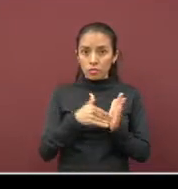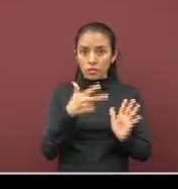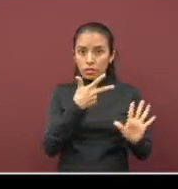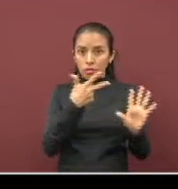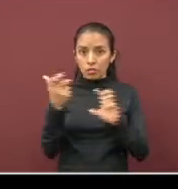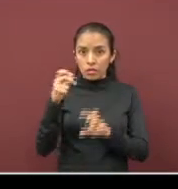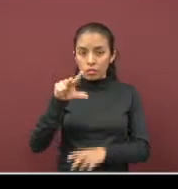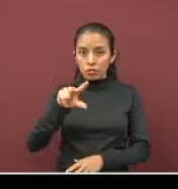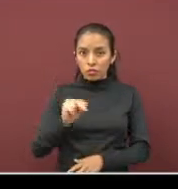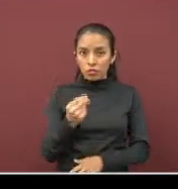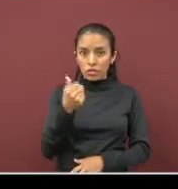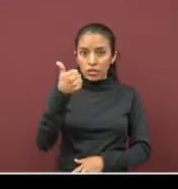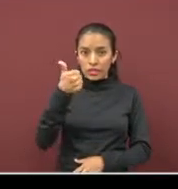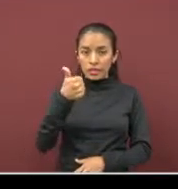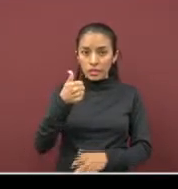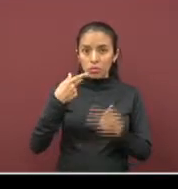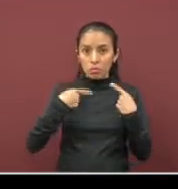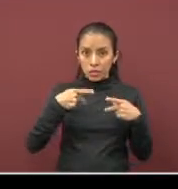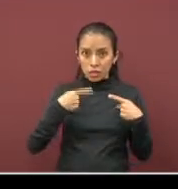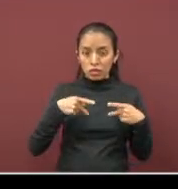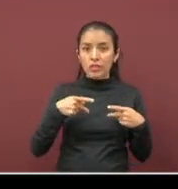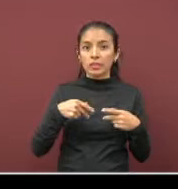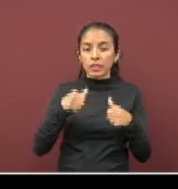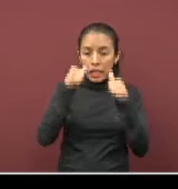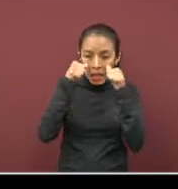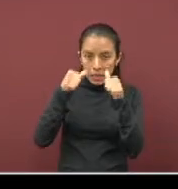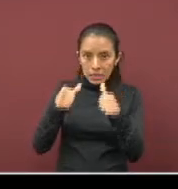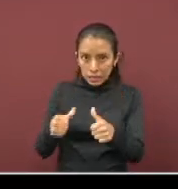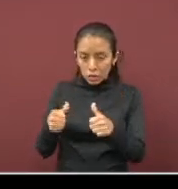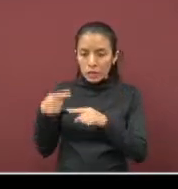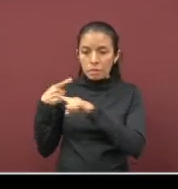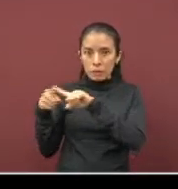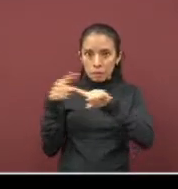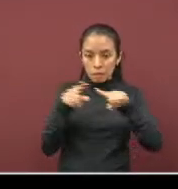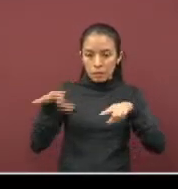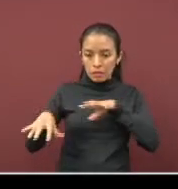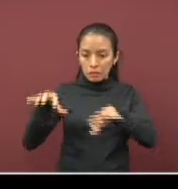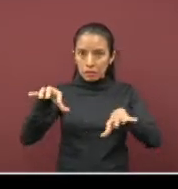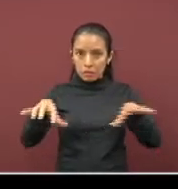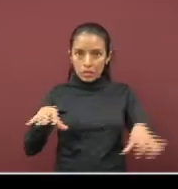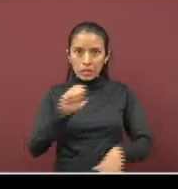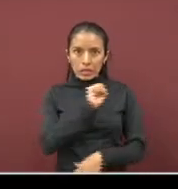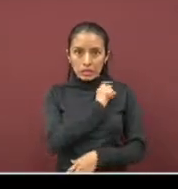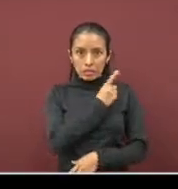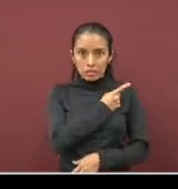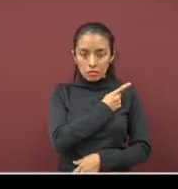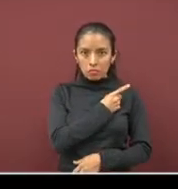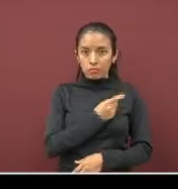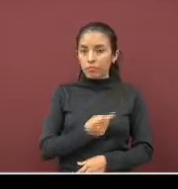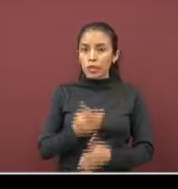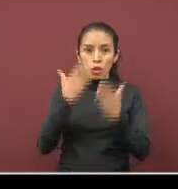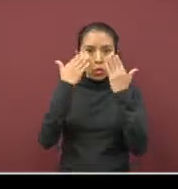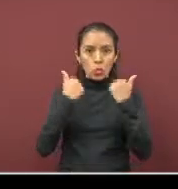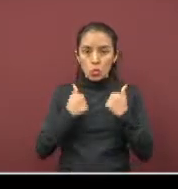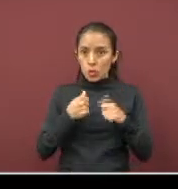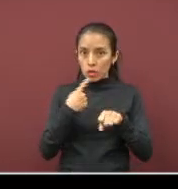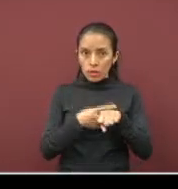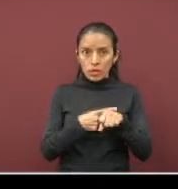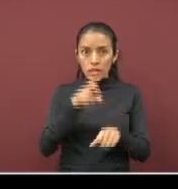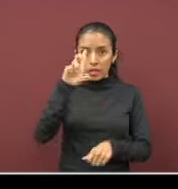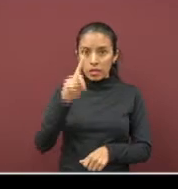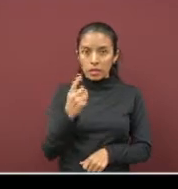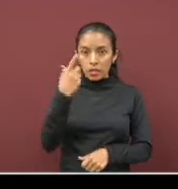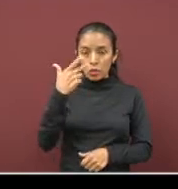886 en los casos que se han atendido en las unidades de salud al resultado negativos 31 mil